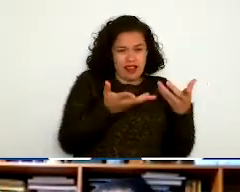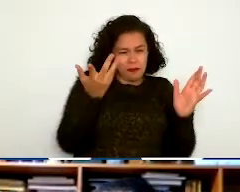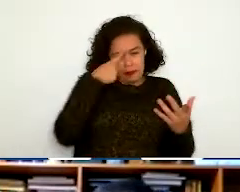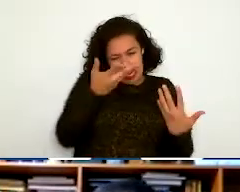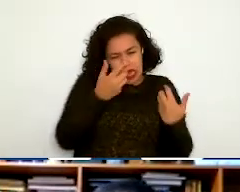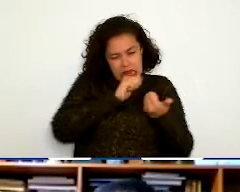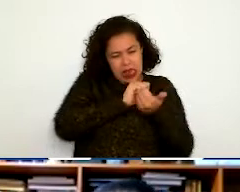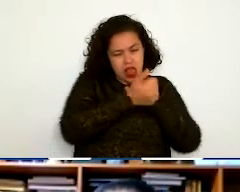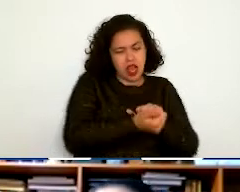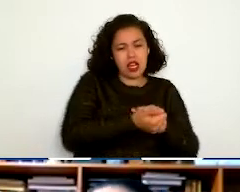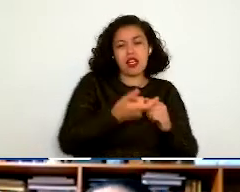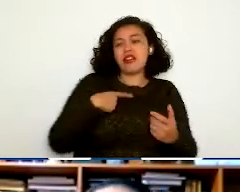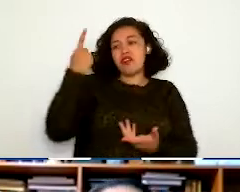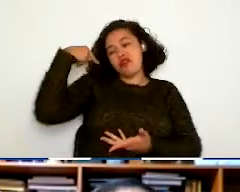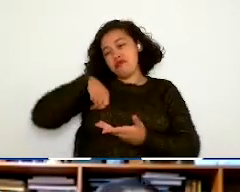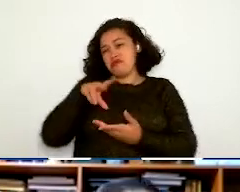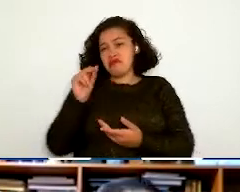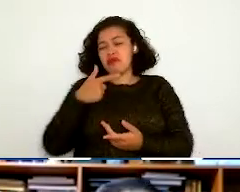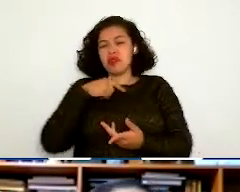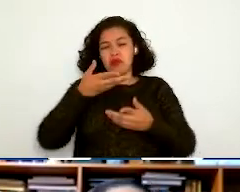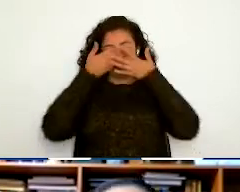me sensibilizo y por ende no me